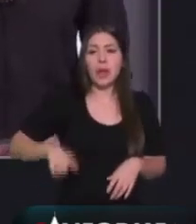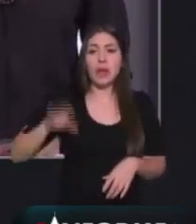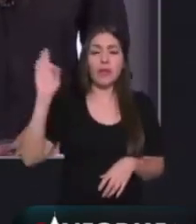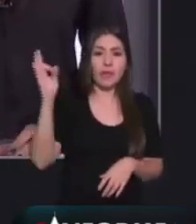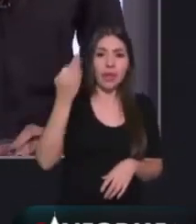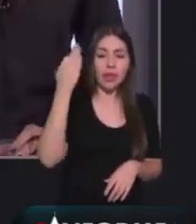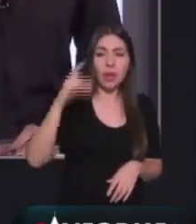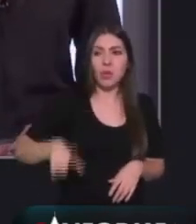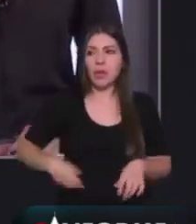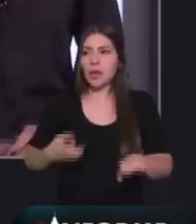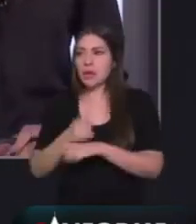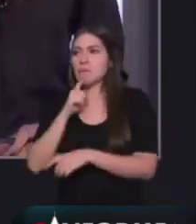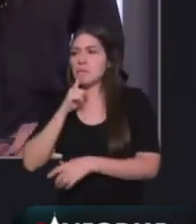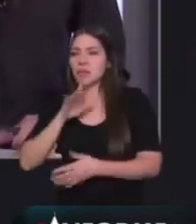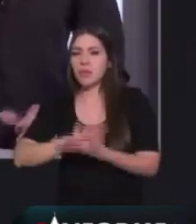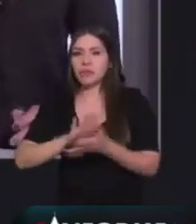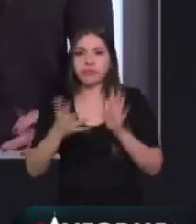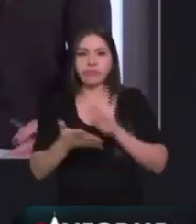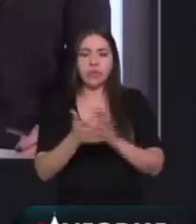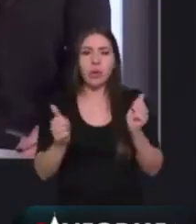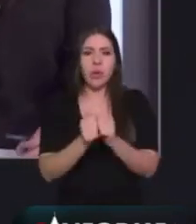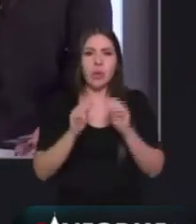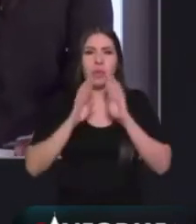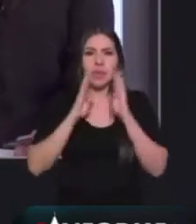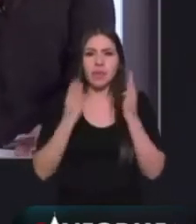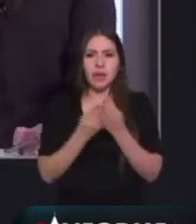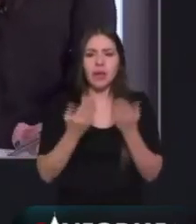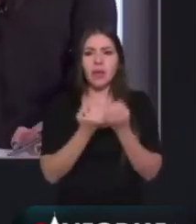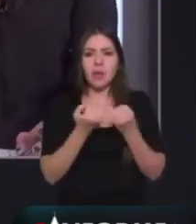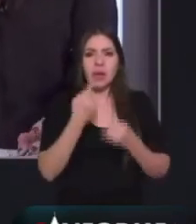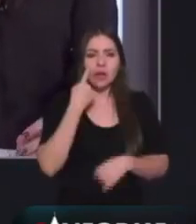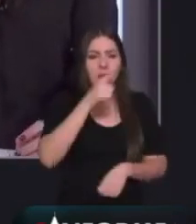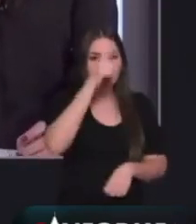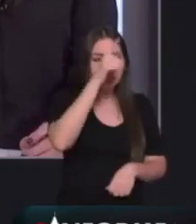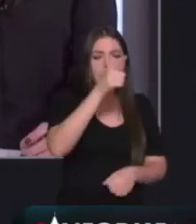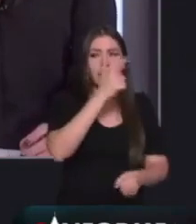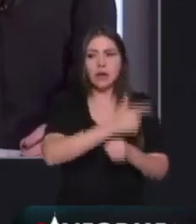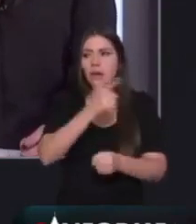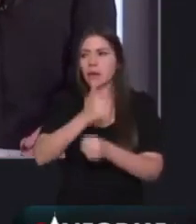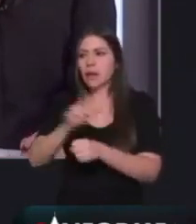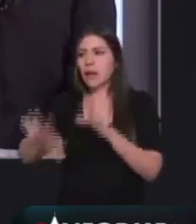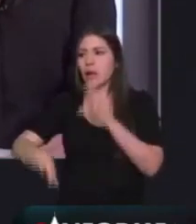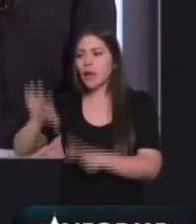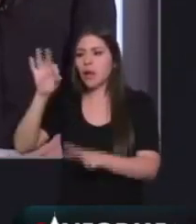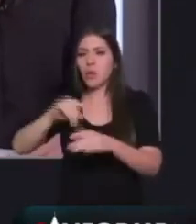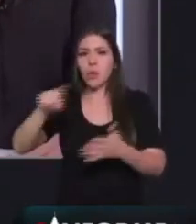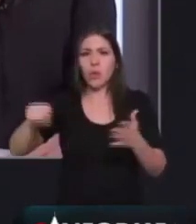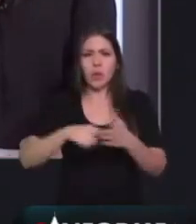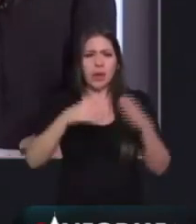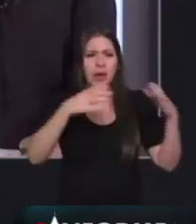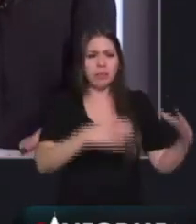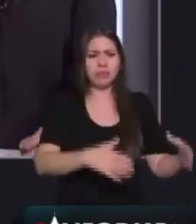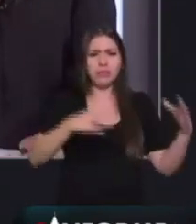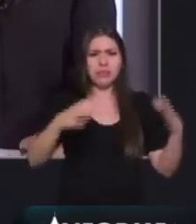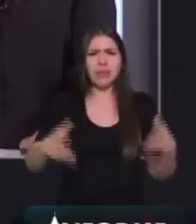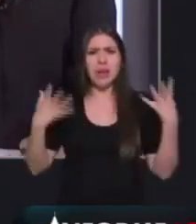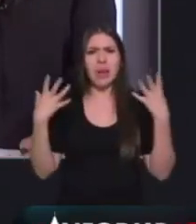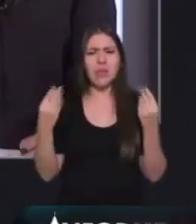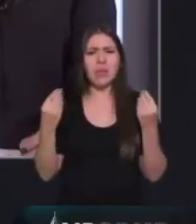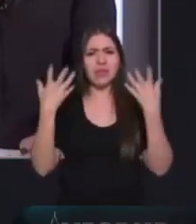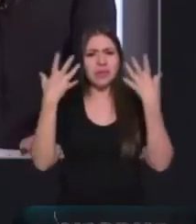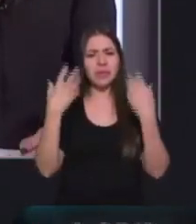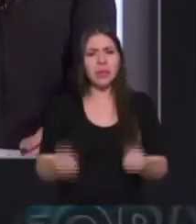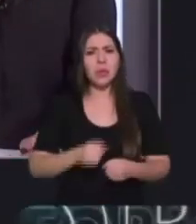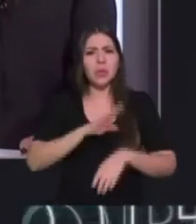que se están encontrando también otros, de alguna forma, campos de exterminio o restos impresionantes de huesos humanos,